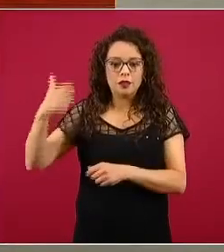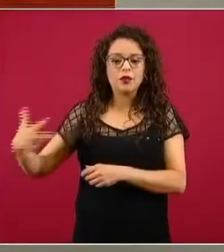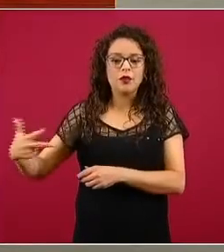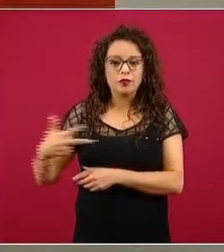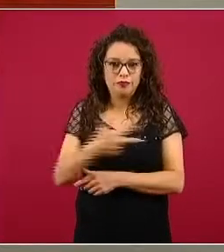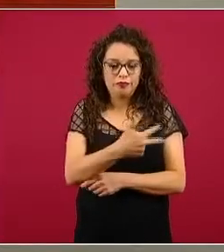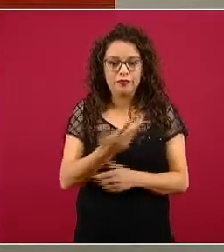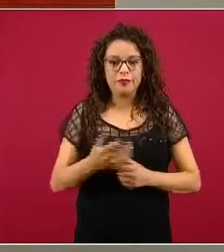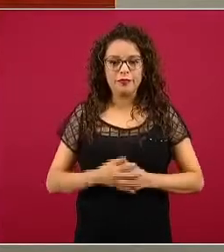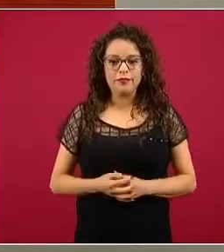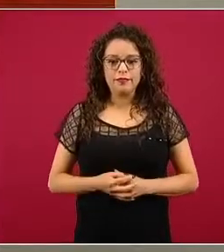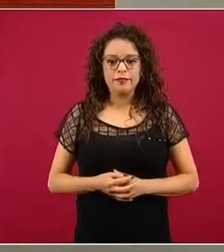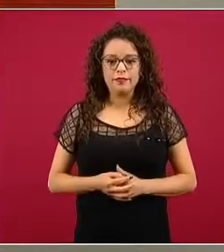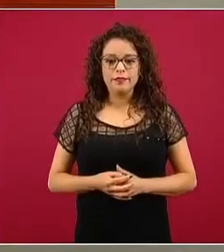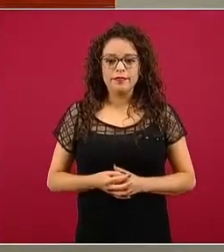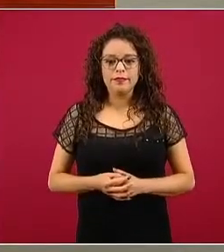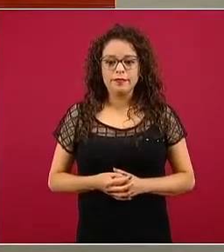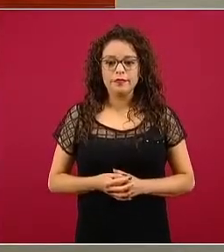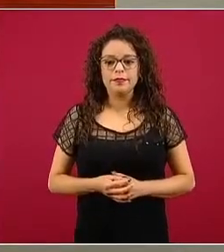Muy bien, por favor.